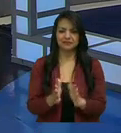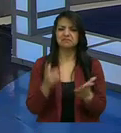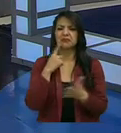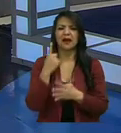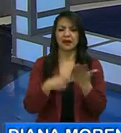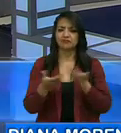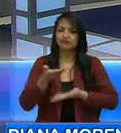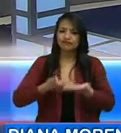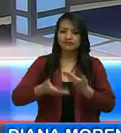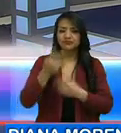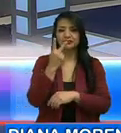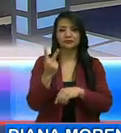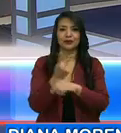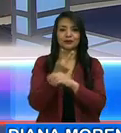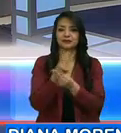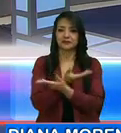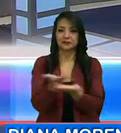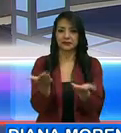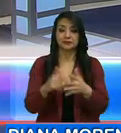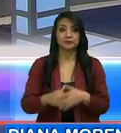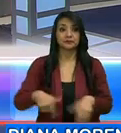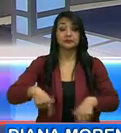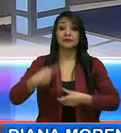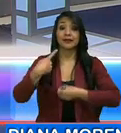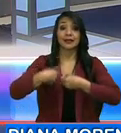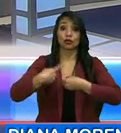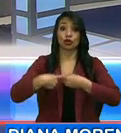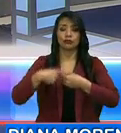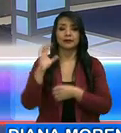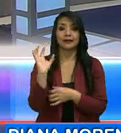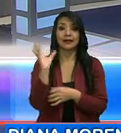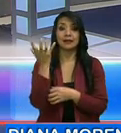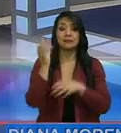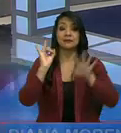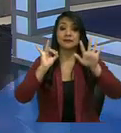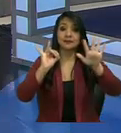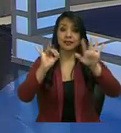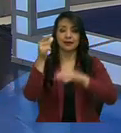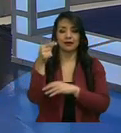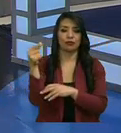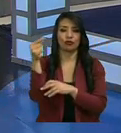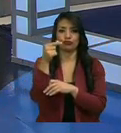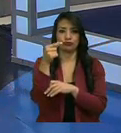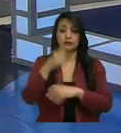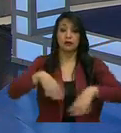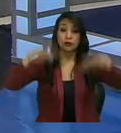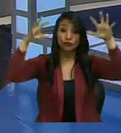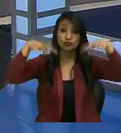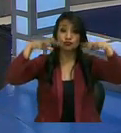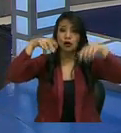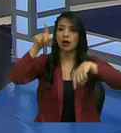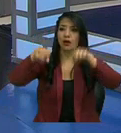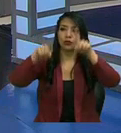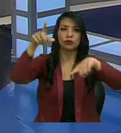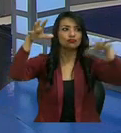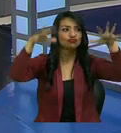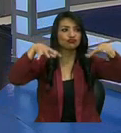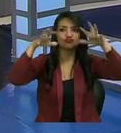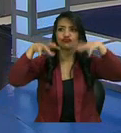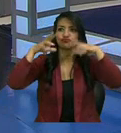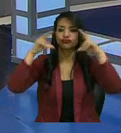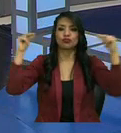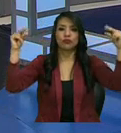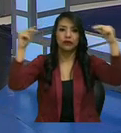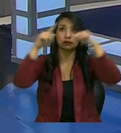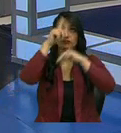compartir dos horas de información. Quito está con una temperatura de 7 grados centígrados, lluvias dispersas y un cielo que va a estar nublado, de